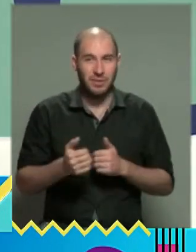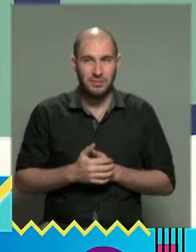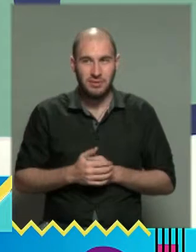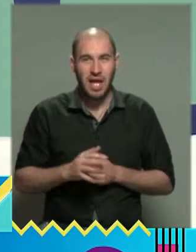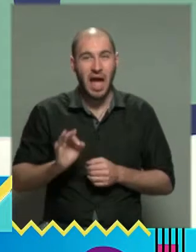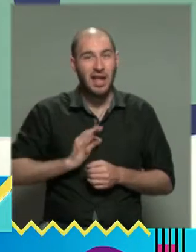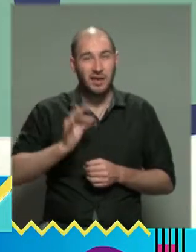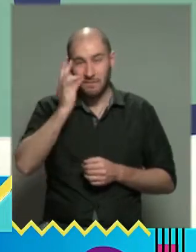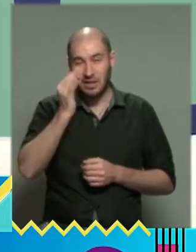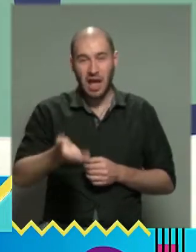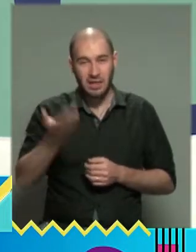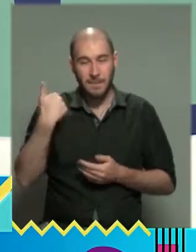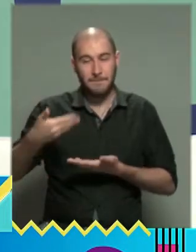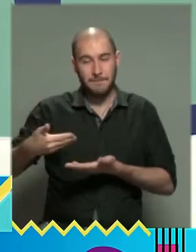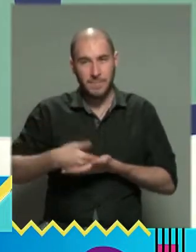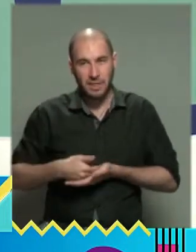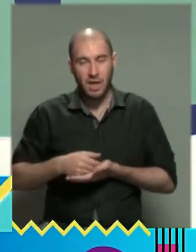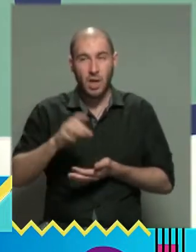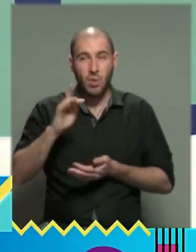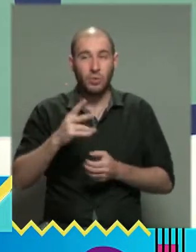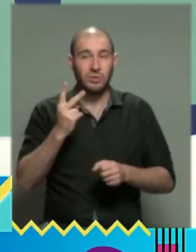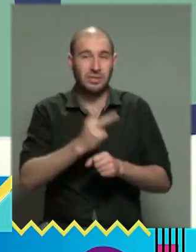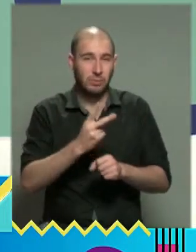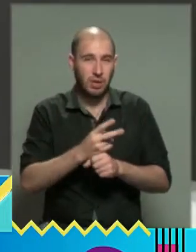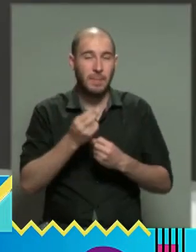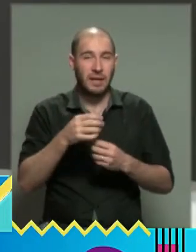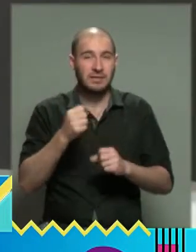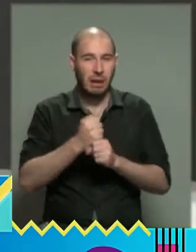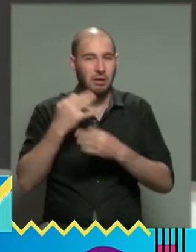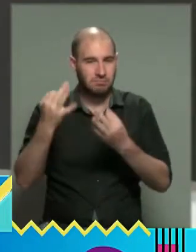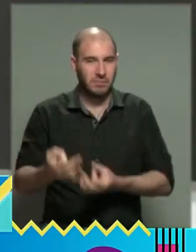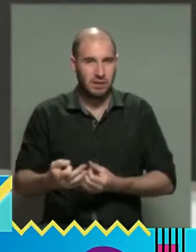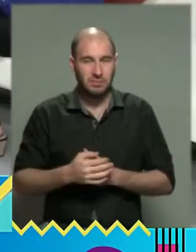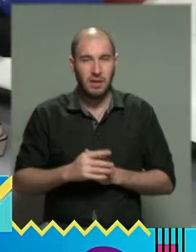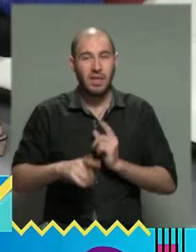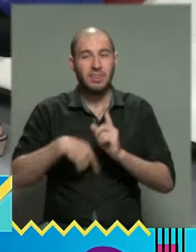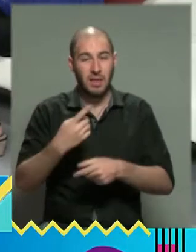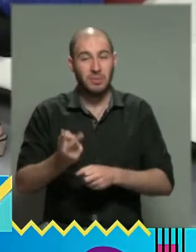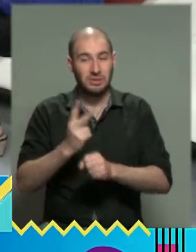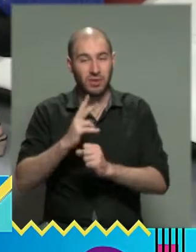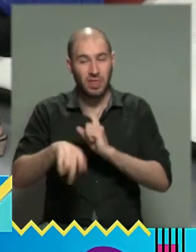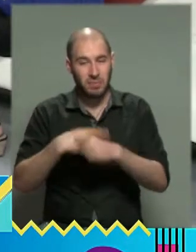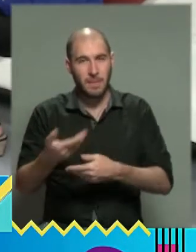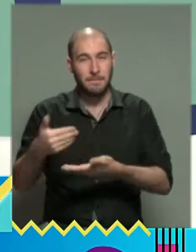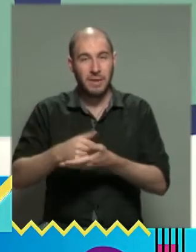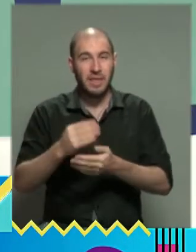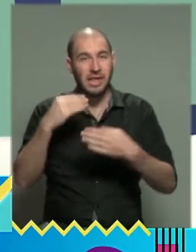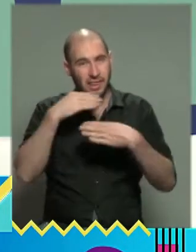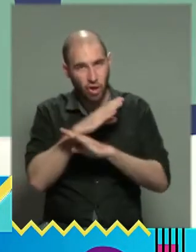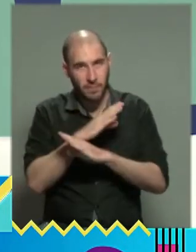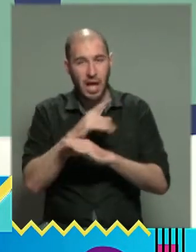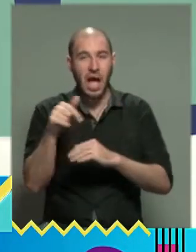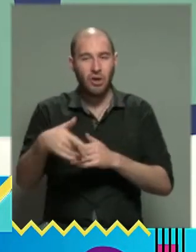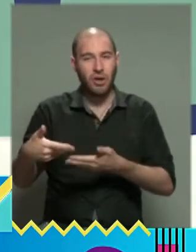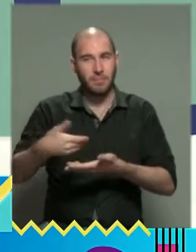Hace 20 años atrás nos pedían solamente el secundario para tener un buen empleo. Después del secundario nos pedían un idioma.